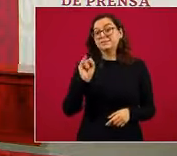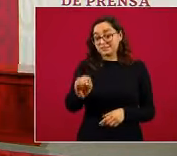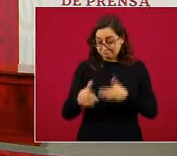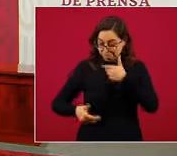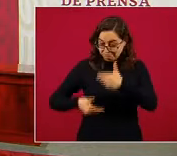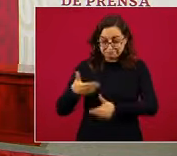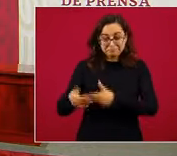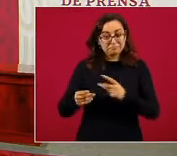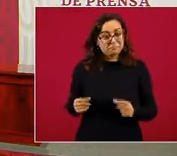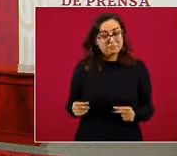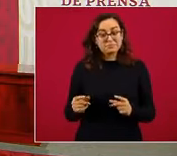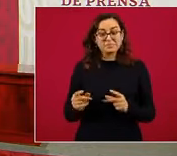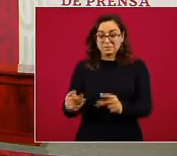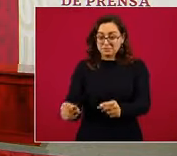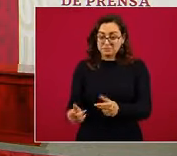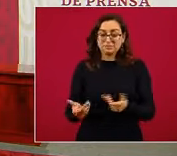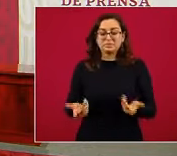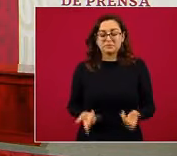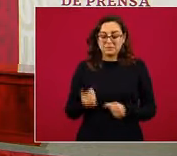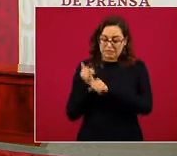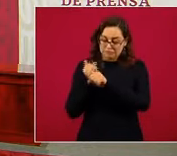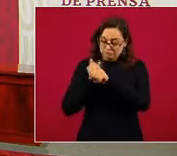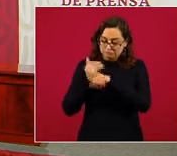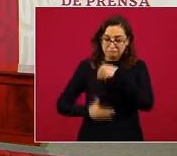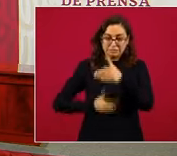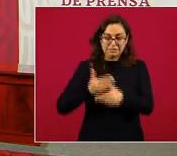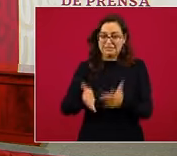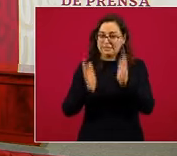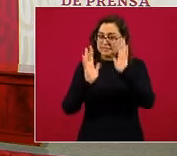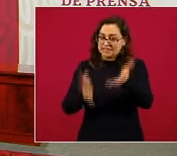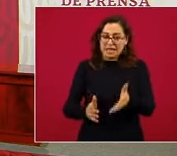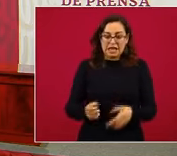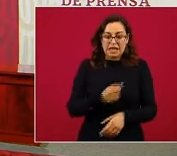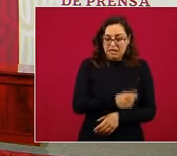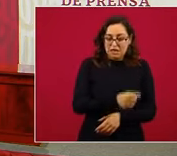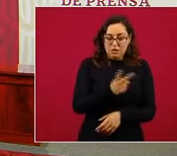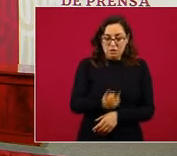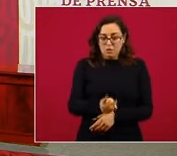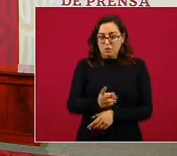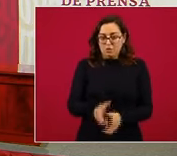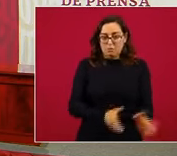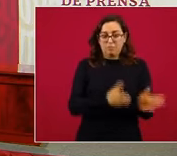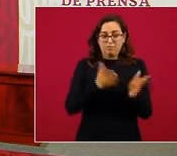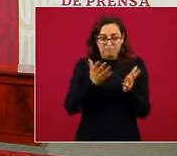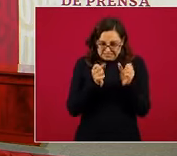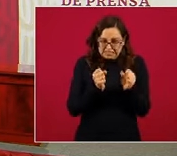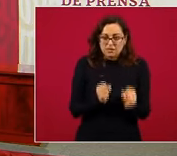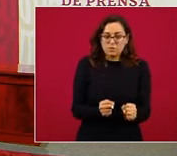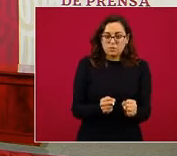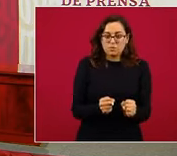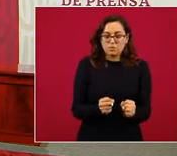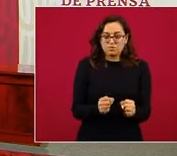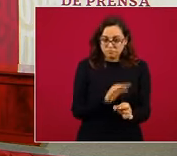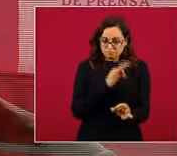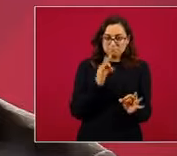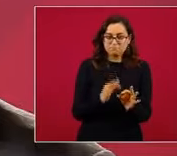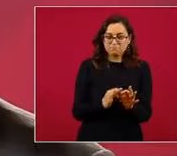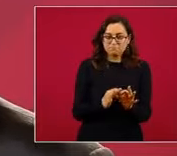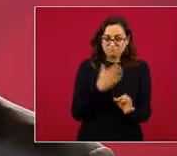rápido, la investigación se encontrara en la fase clínica 1-2, que es seguro y